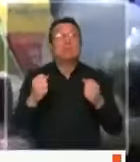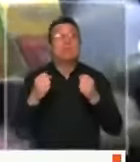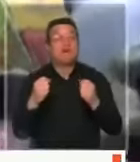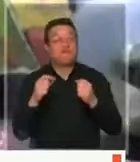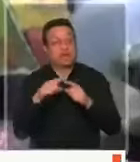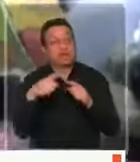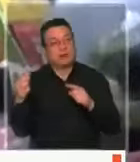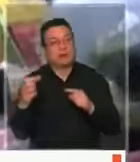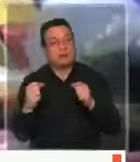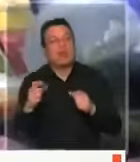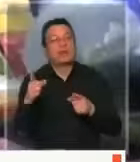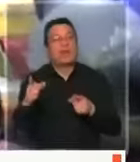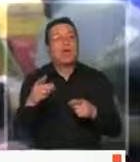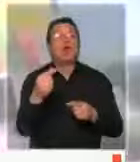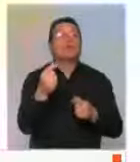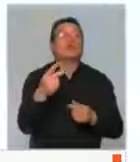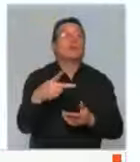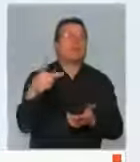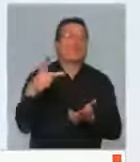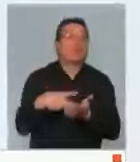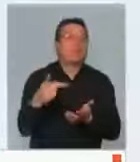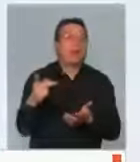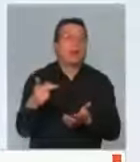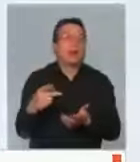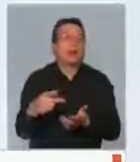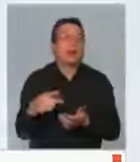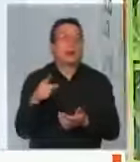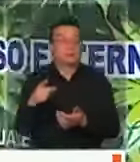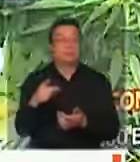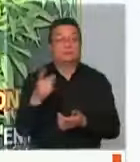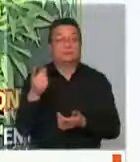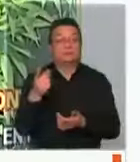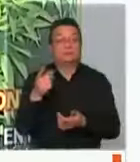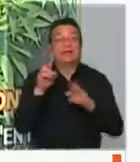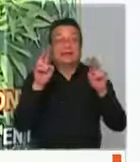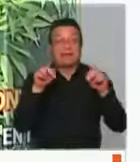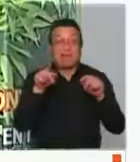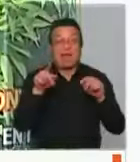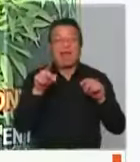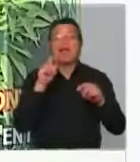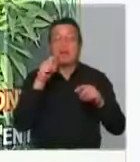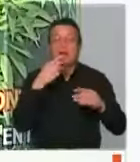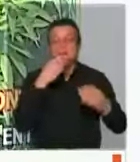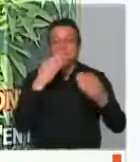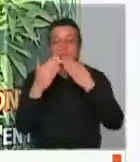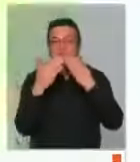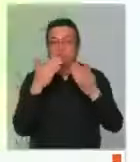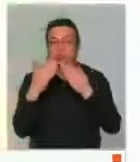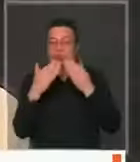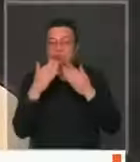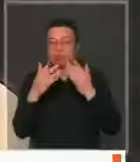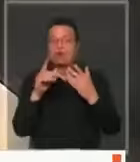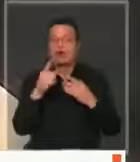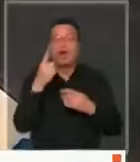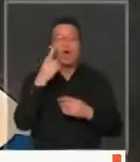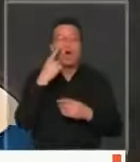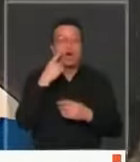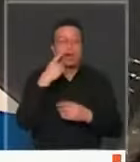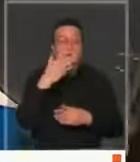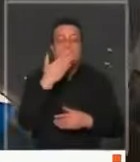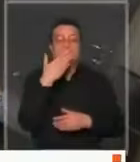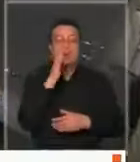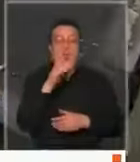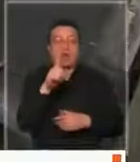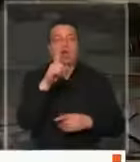crema. ¿Y esa cuánto las tiene? Hablar de este tema es el resultado de una conversación profunda con la reconocida toxicóloga